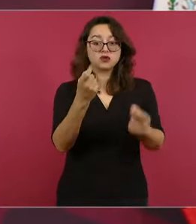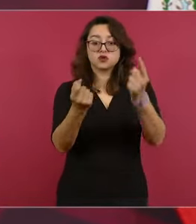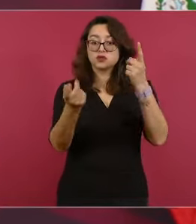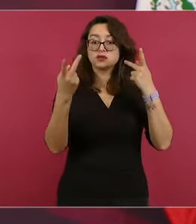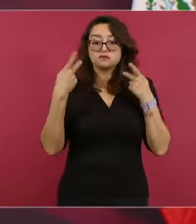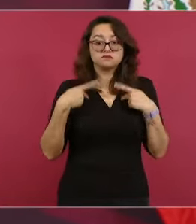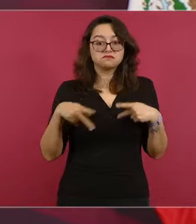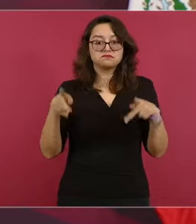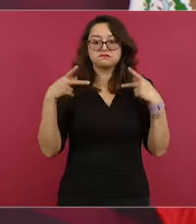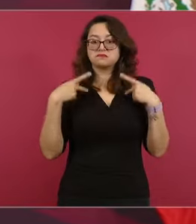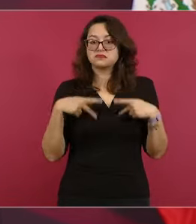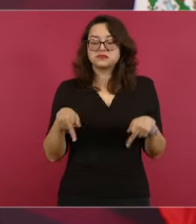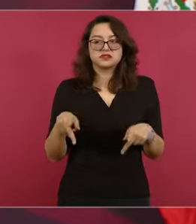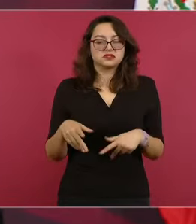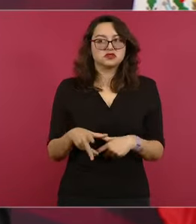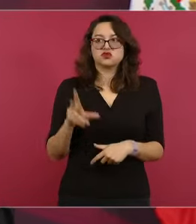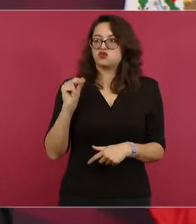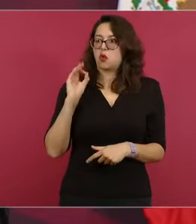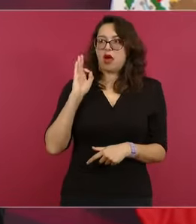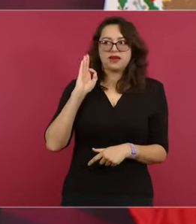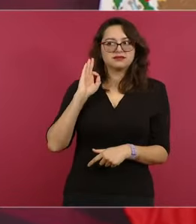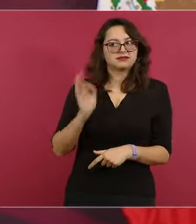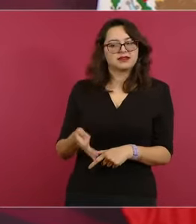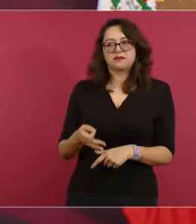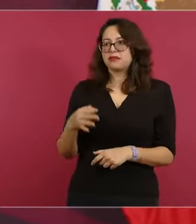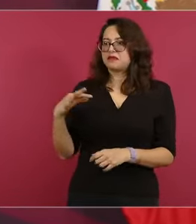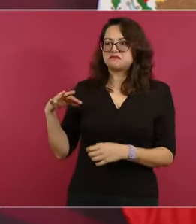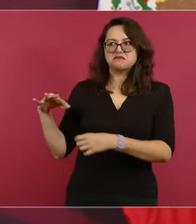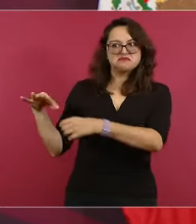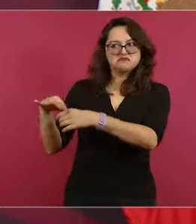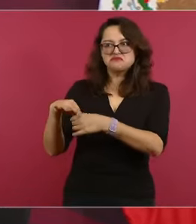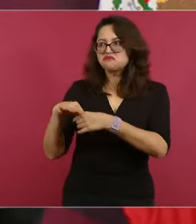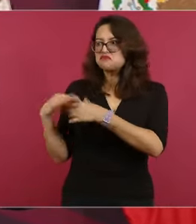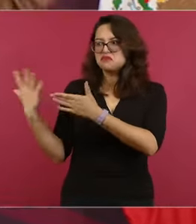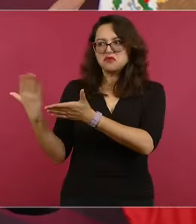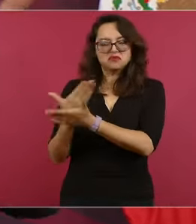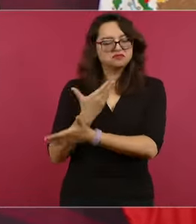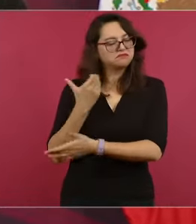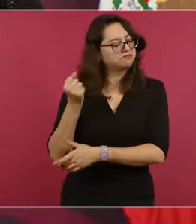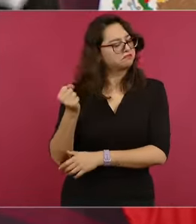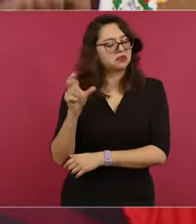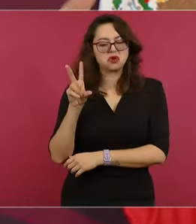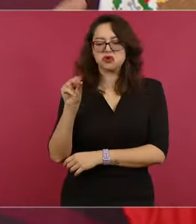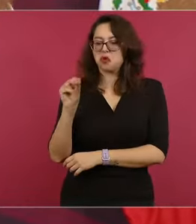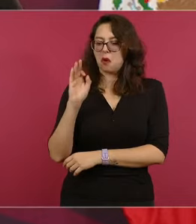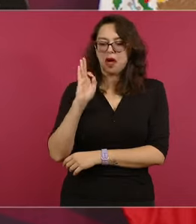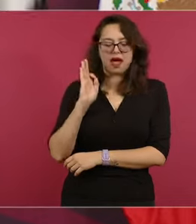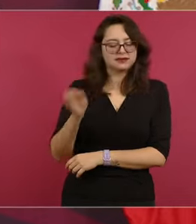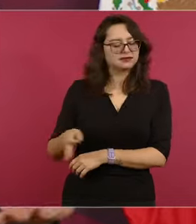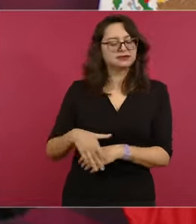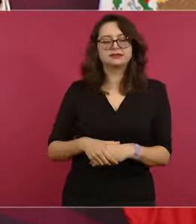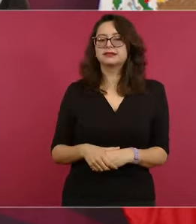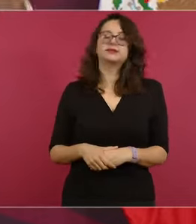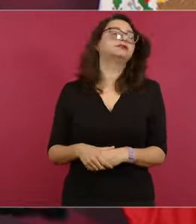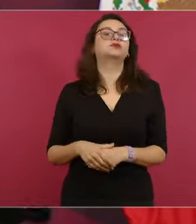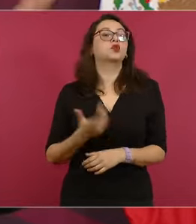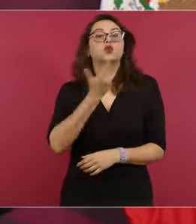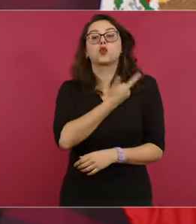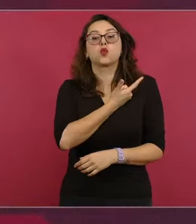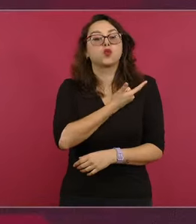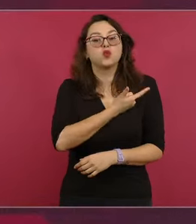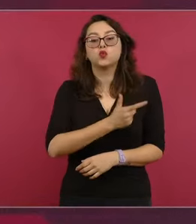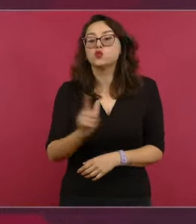se resignan a que sea el pueblo el que elija